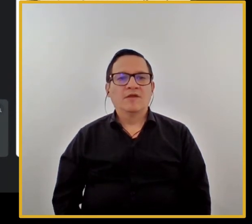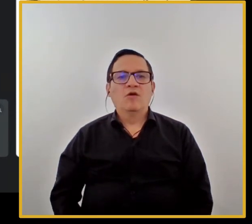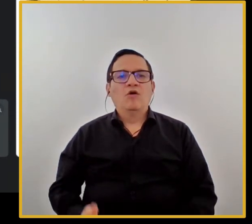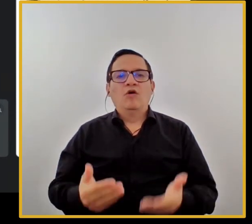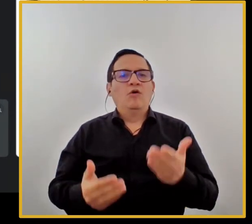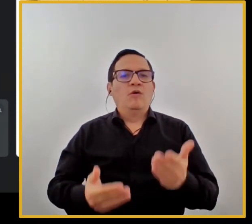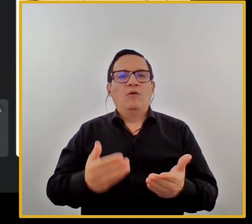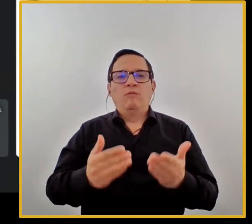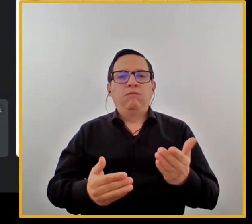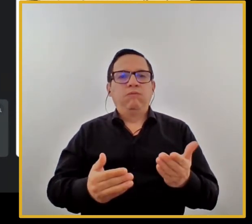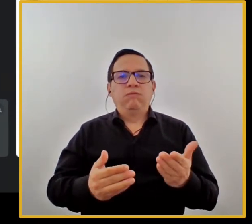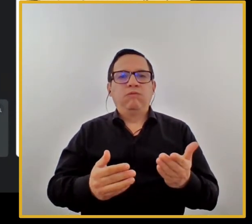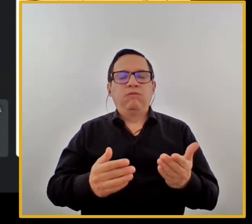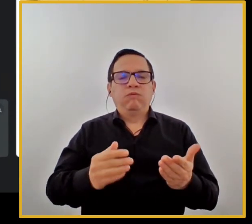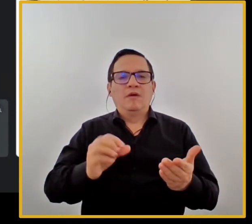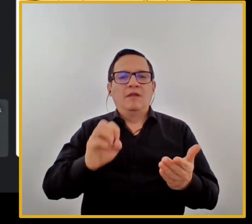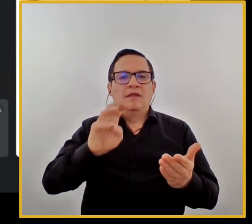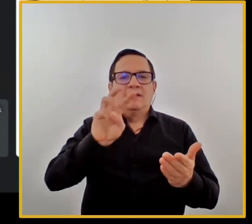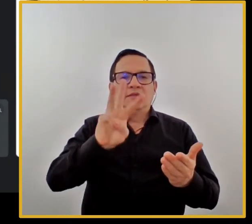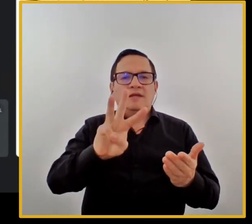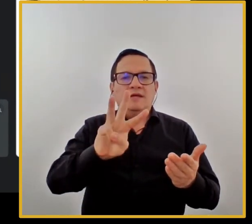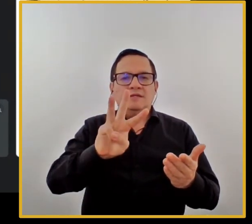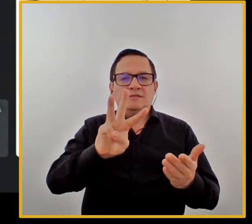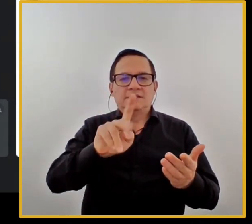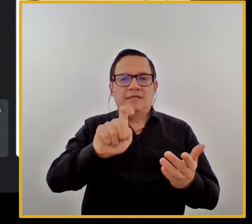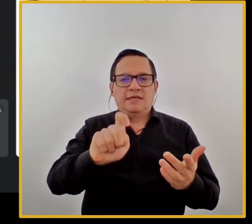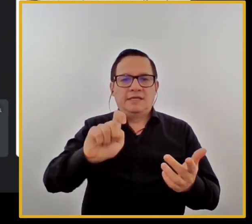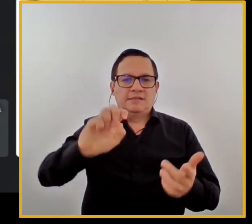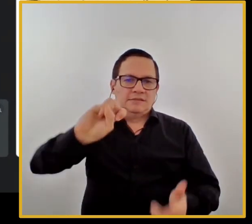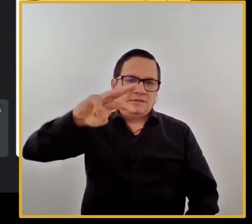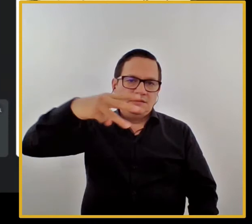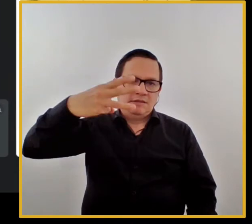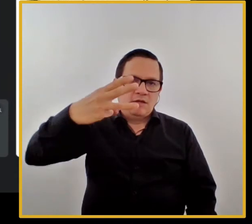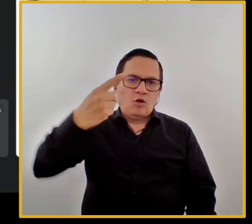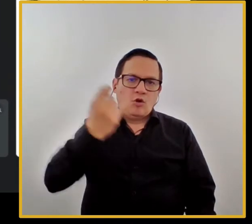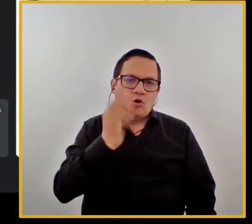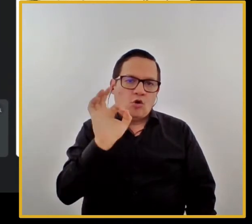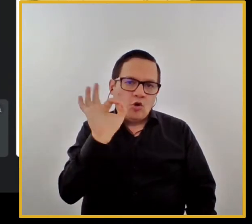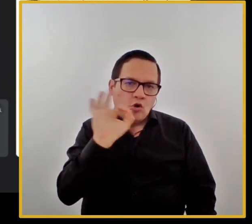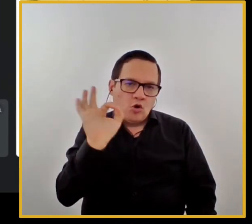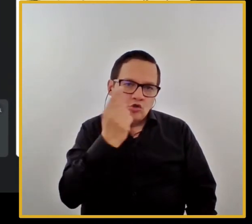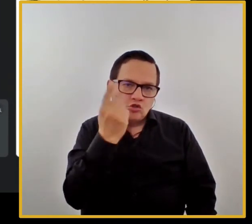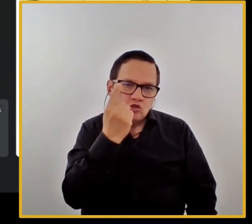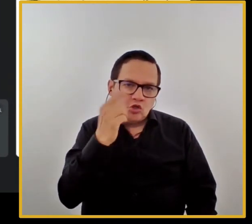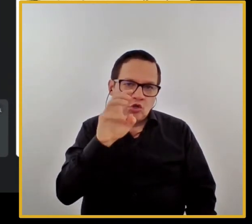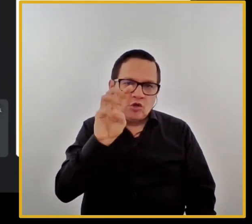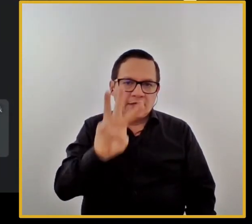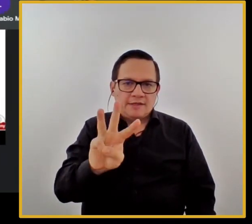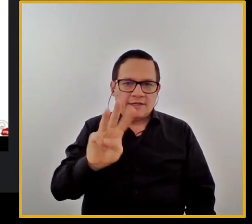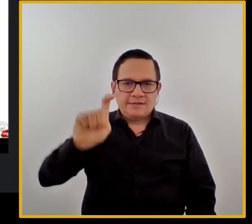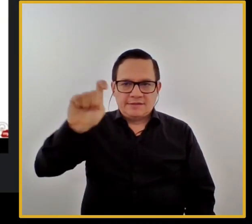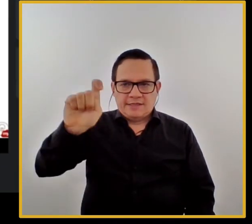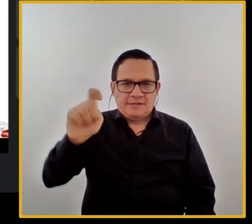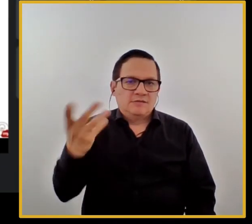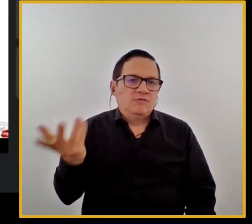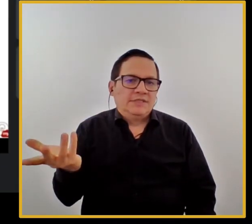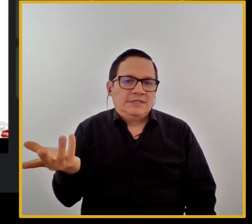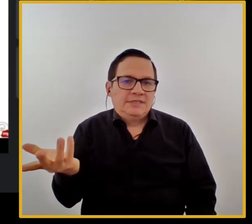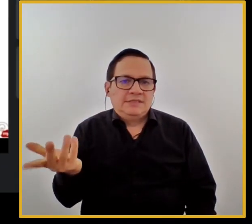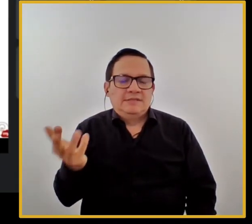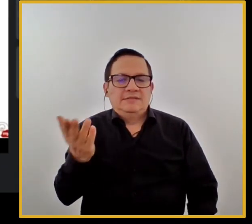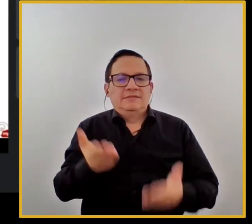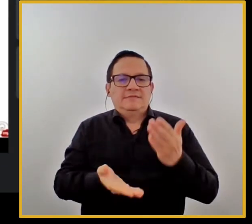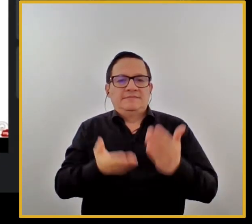3X? Porque podemos pasar las dos formas, ¿cierto? Las dos variables, la constante que es el 3 y